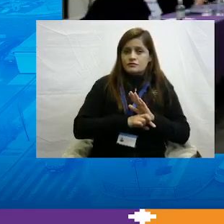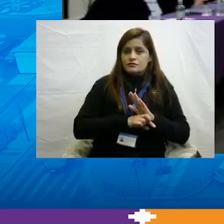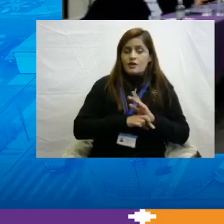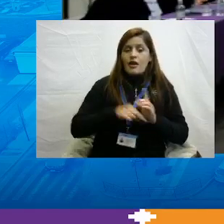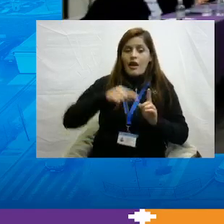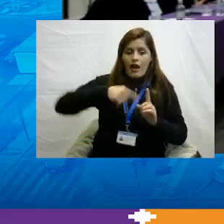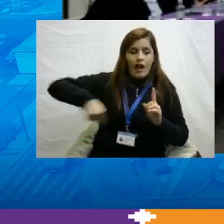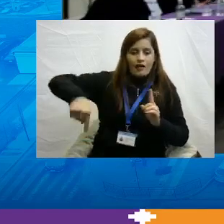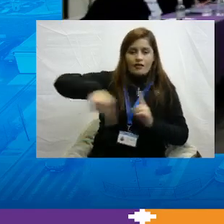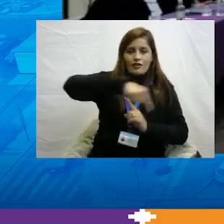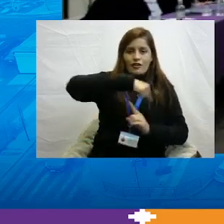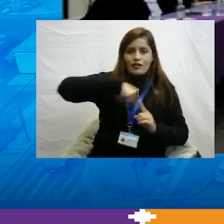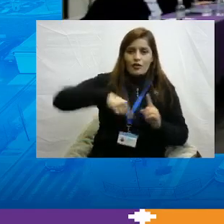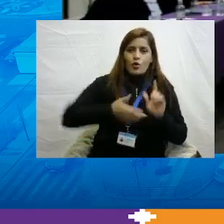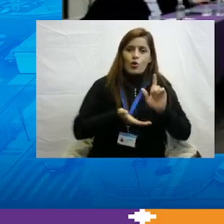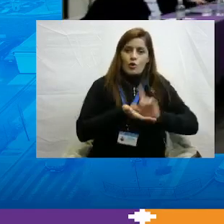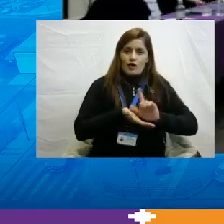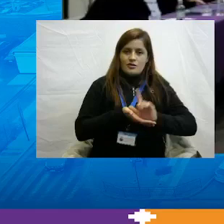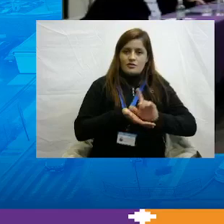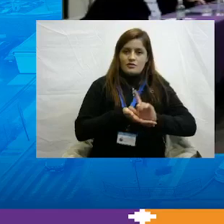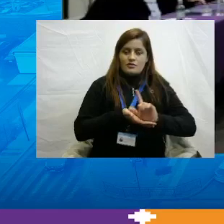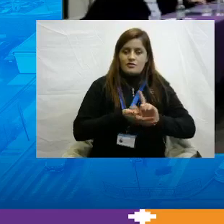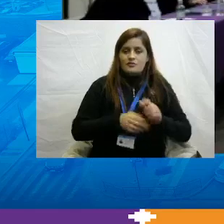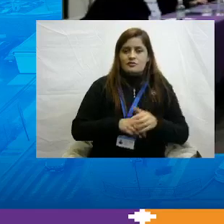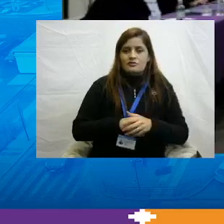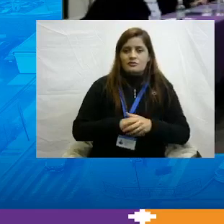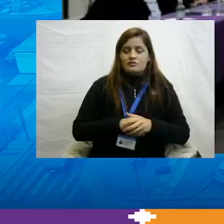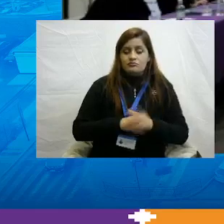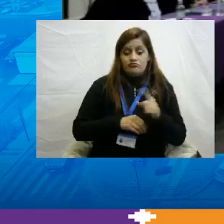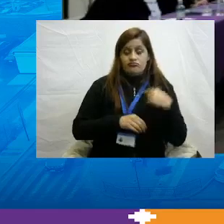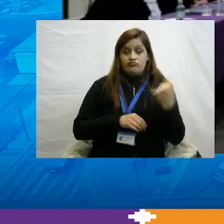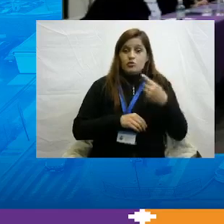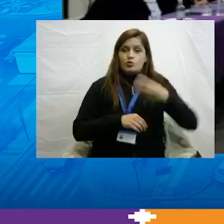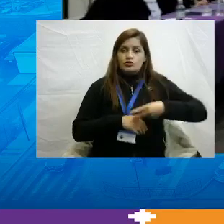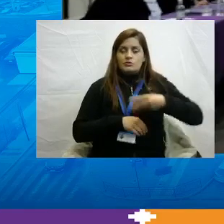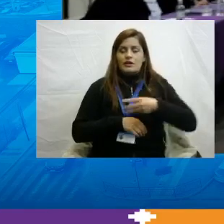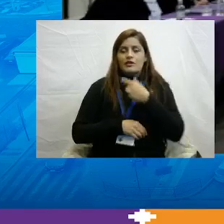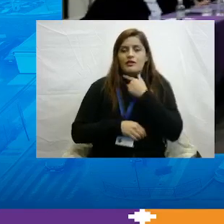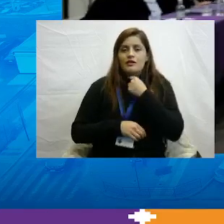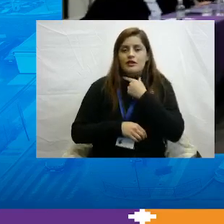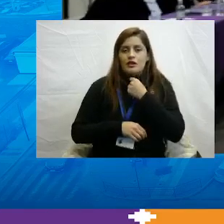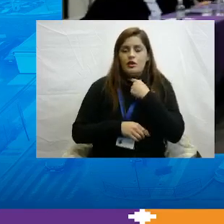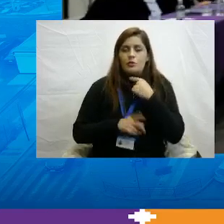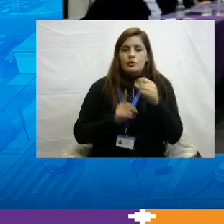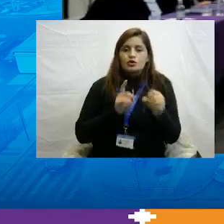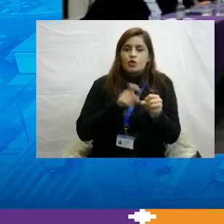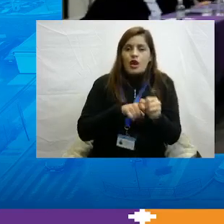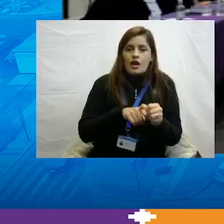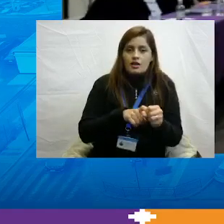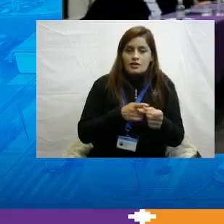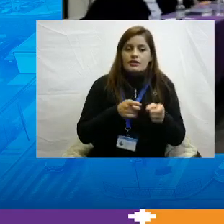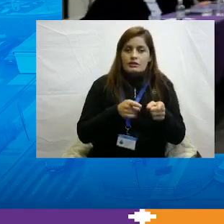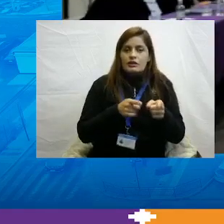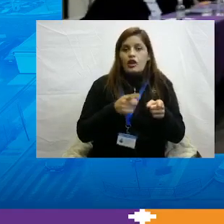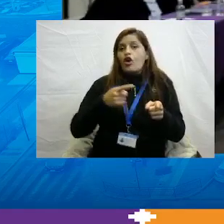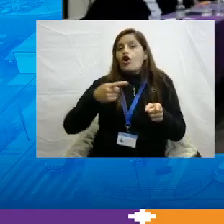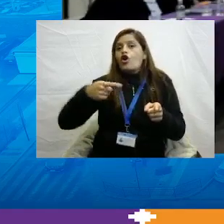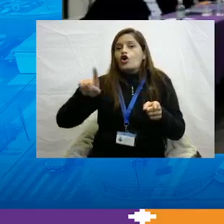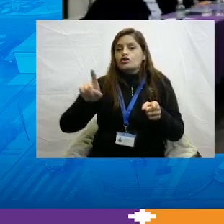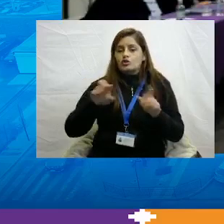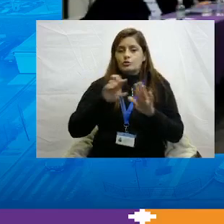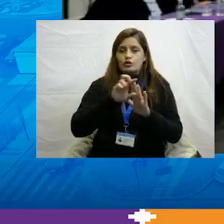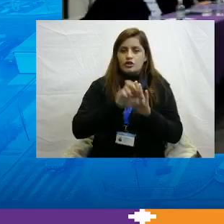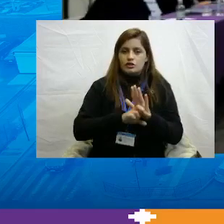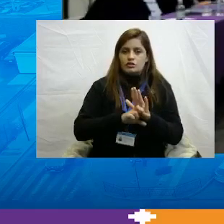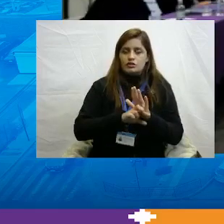alrededor de este espacio, y como municipalidad queremos también postular este espacio a otro tipo de proyectos